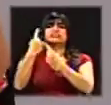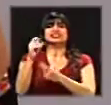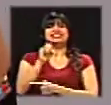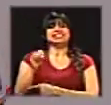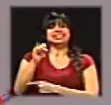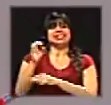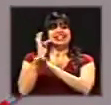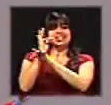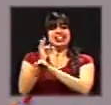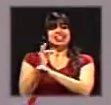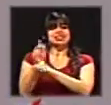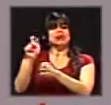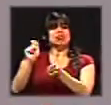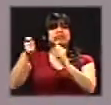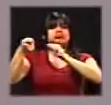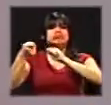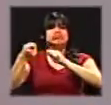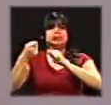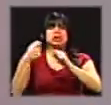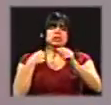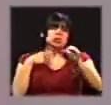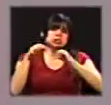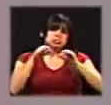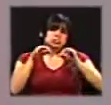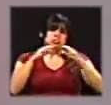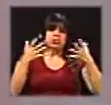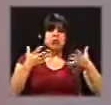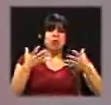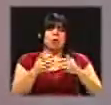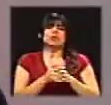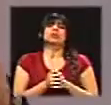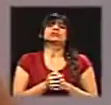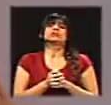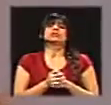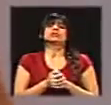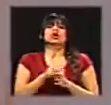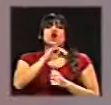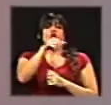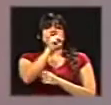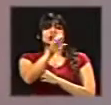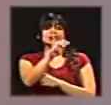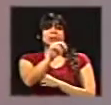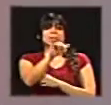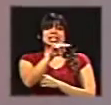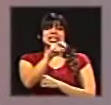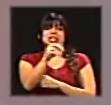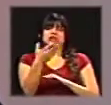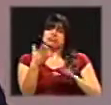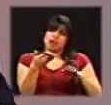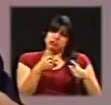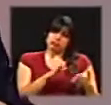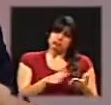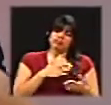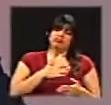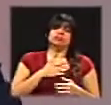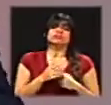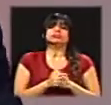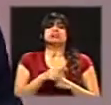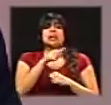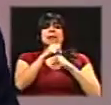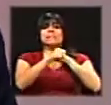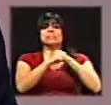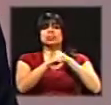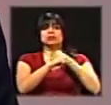izquierda tradicionalmente. Voy a graficarlo de alguna manera. Mientras don José Merino, que en paz descanse, tenía la publicidad de